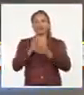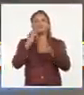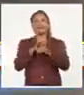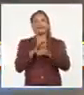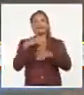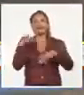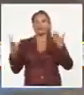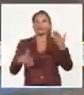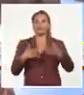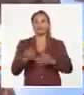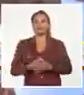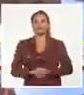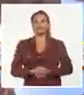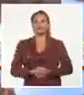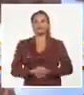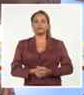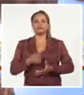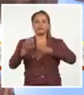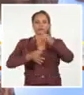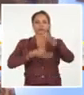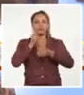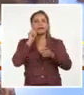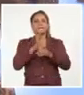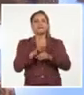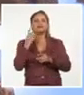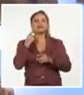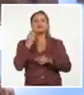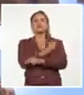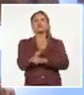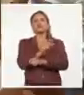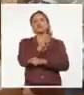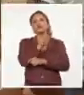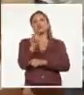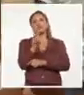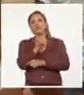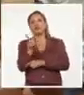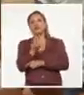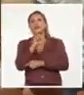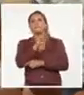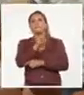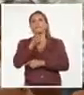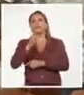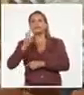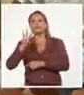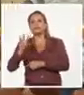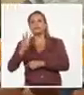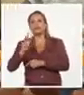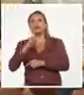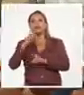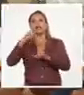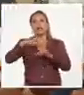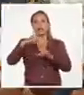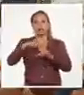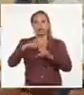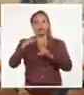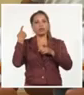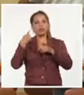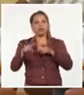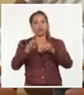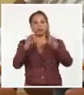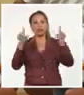actividades inicia el curso 22 23 la provincia de las tunas y el resto del país reanude el curso